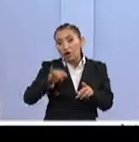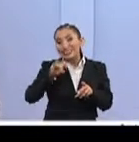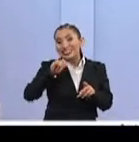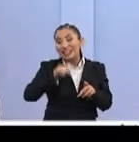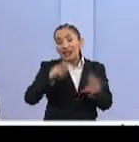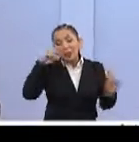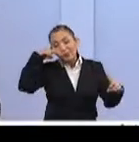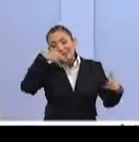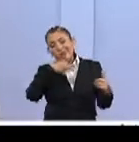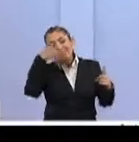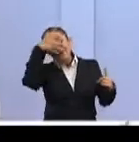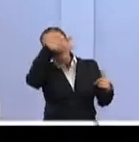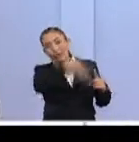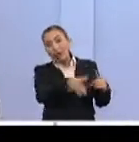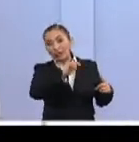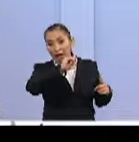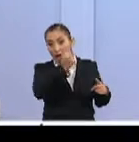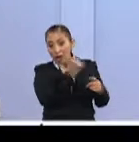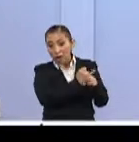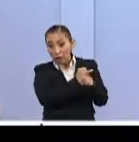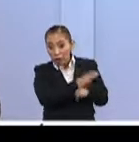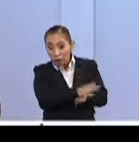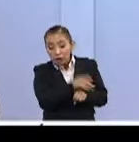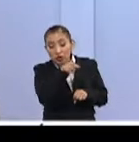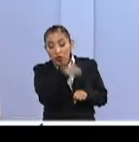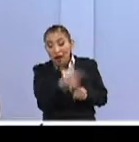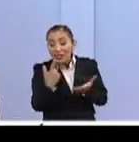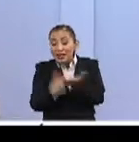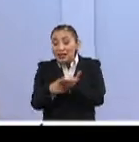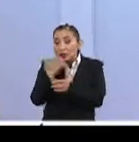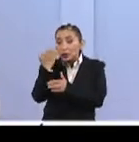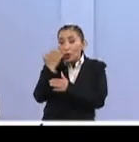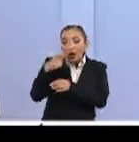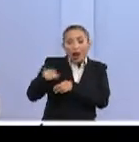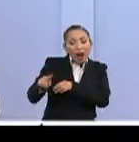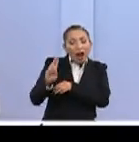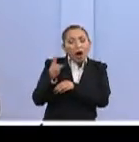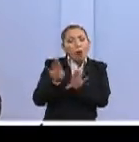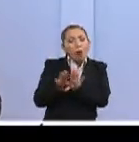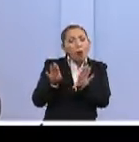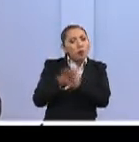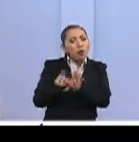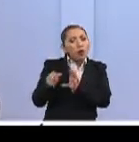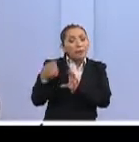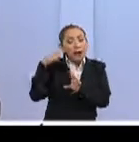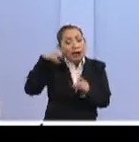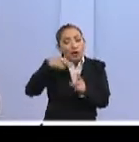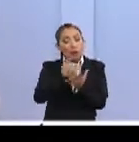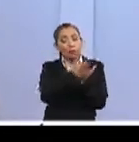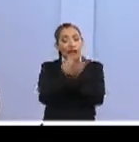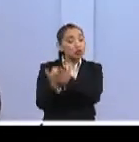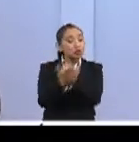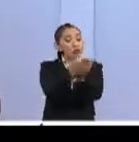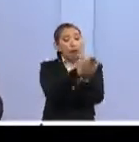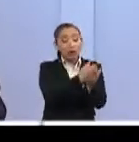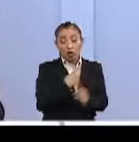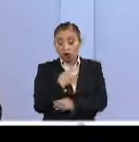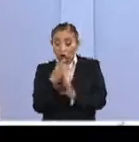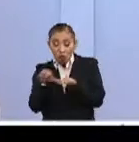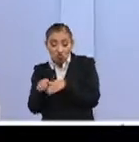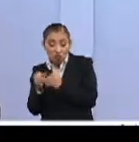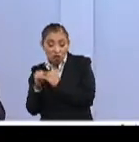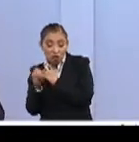la perspectiva estratégica de las tecnologías de información en las instituciones de educación superior, pero con un enfoque colaborativo, no solo